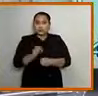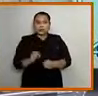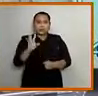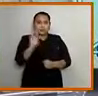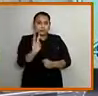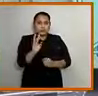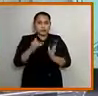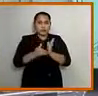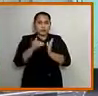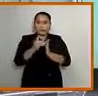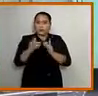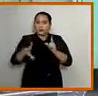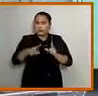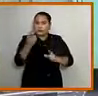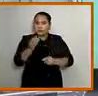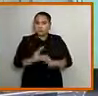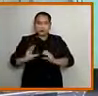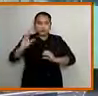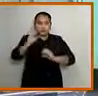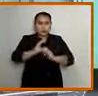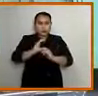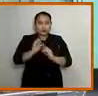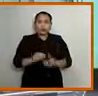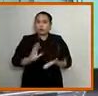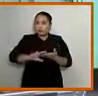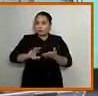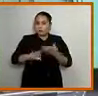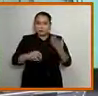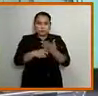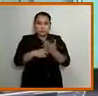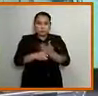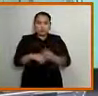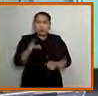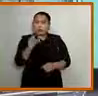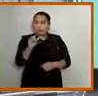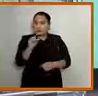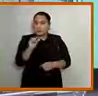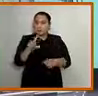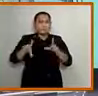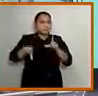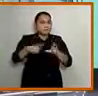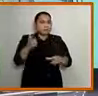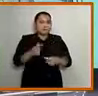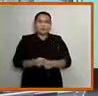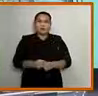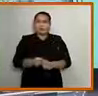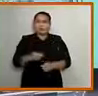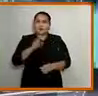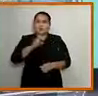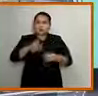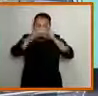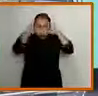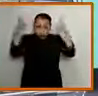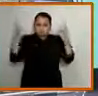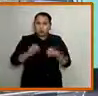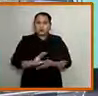7 millones de lempiras con su jugada doble. Adquieran su boletito por tan solo 20 lempiras. Vivan sus sueños con